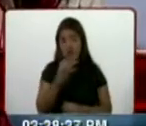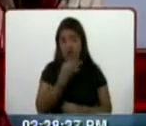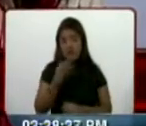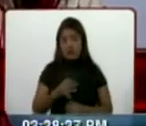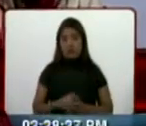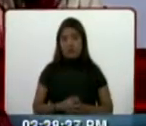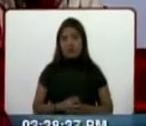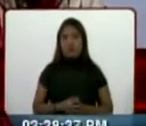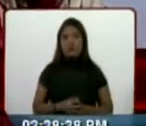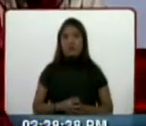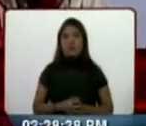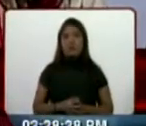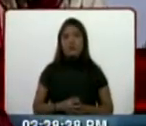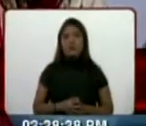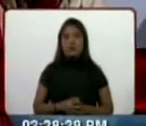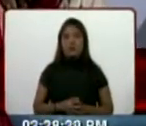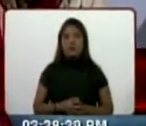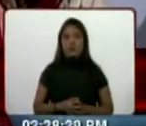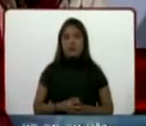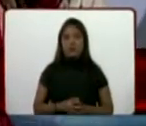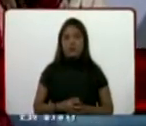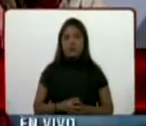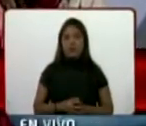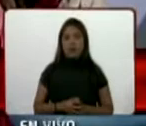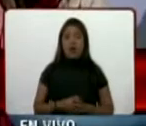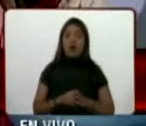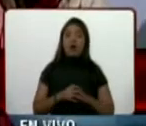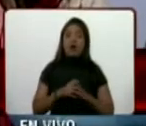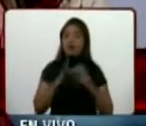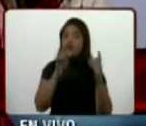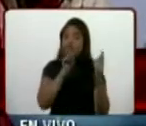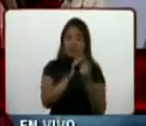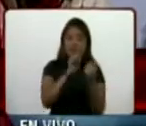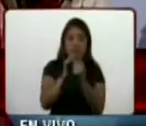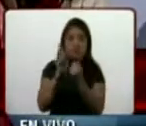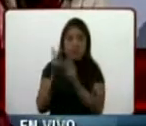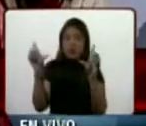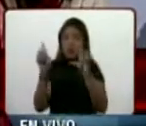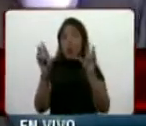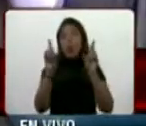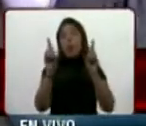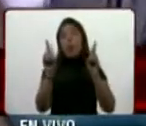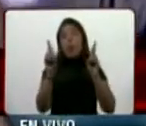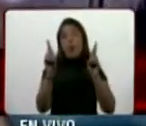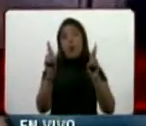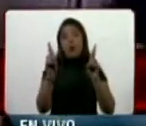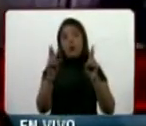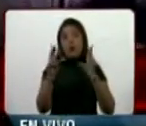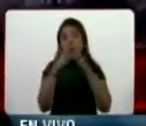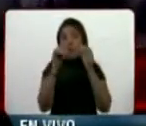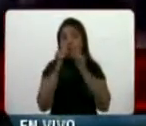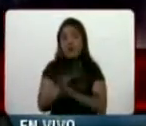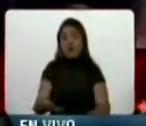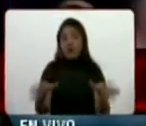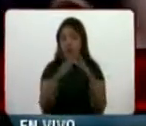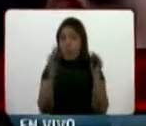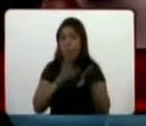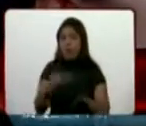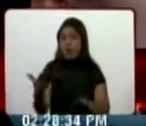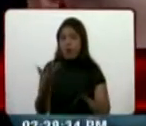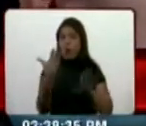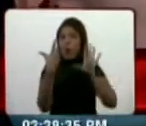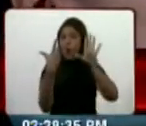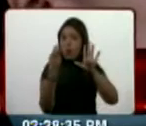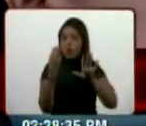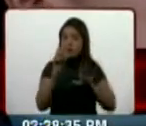voy a sacar los datos, medio de comunicación por medio de comunicación. Ojalá estén transmitiendo esto, ¿no? Porque del 80%,